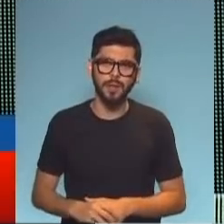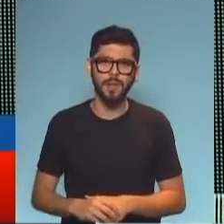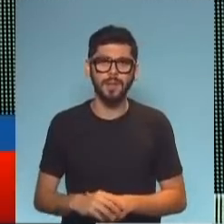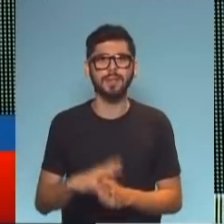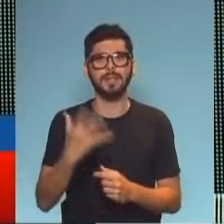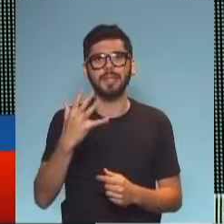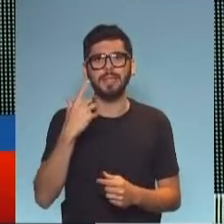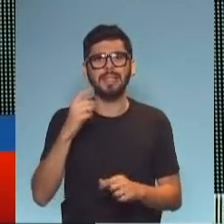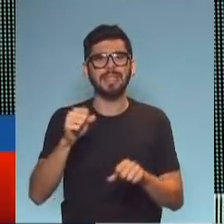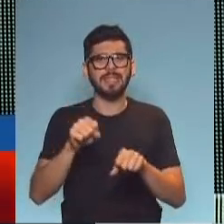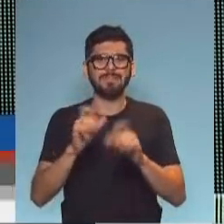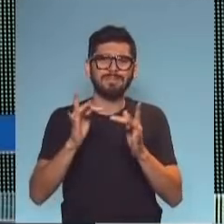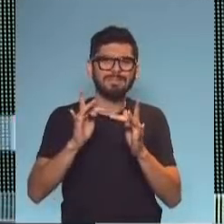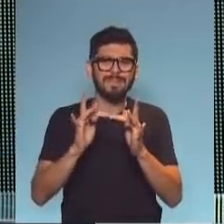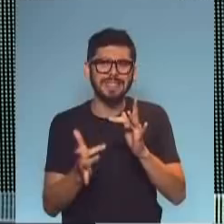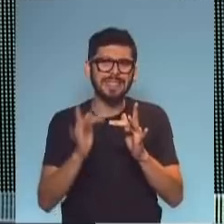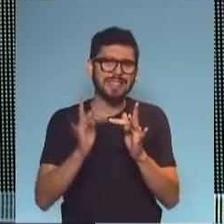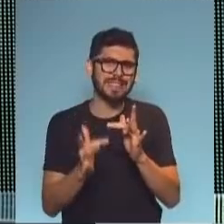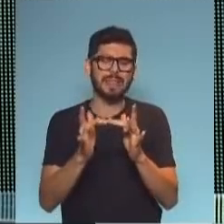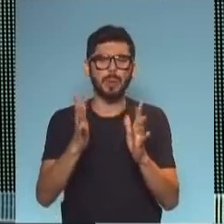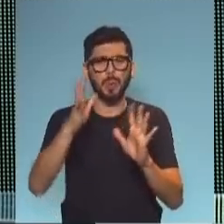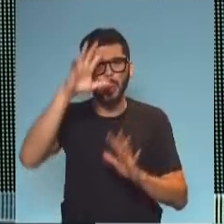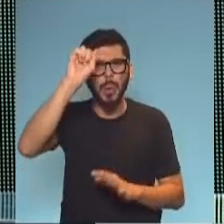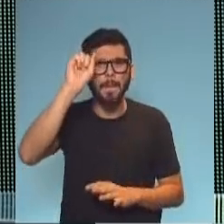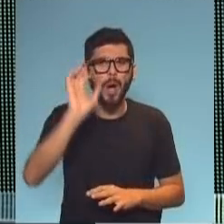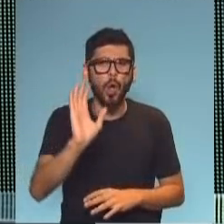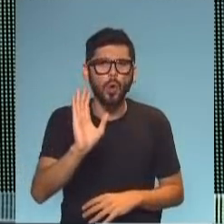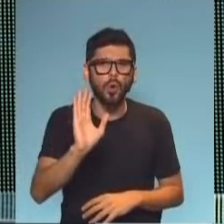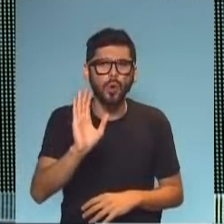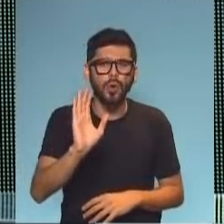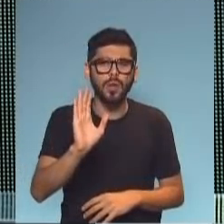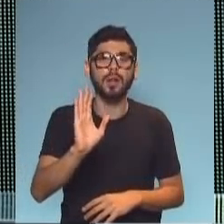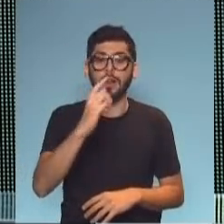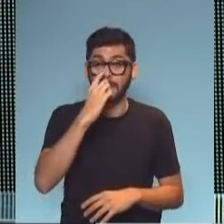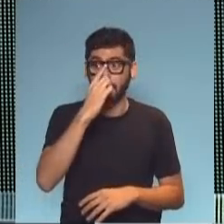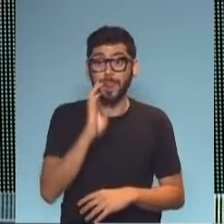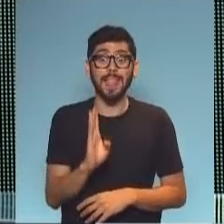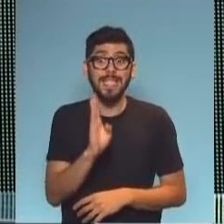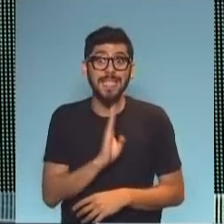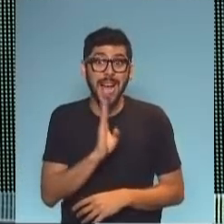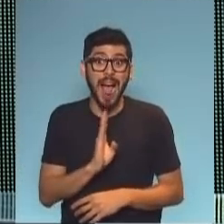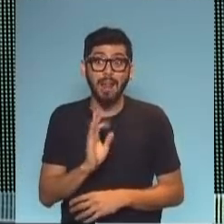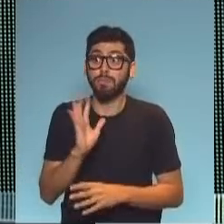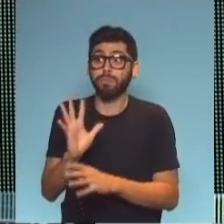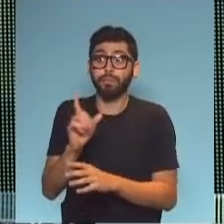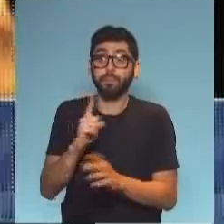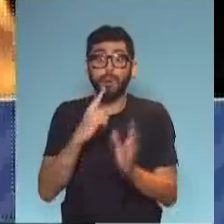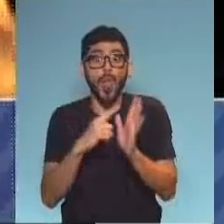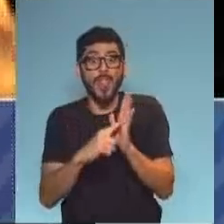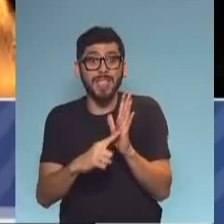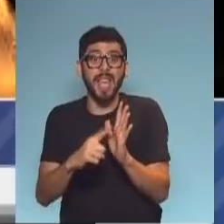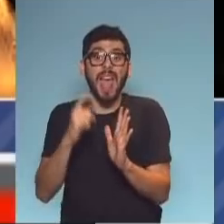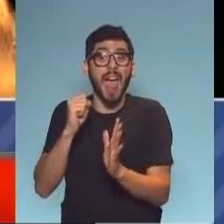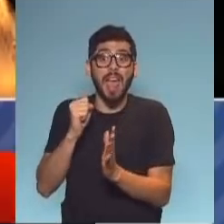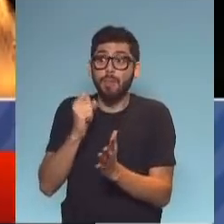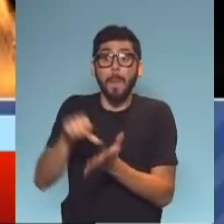Sí, voy, alguna dificultad tenemos ahí en la conexión, embajador. Consagra a Israel como el Estado de los judíos. Esto significa que los no